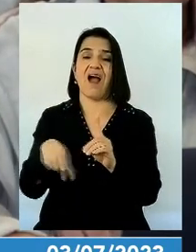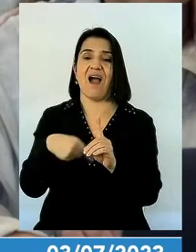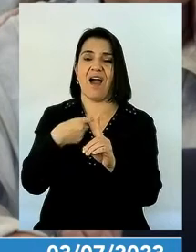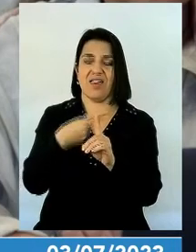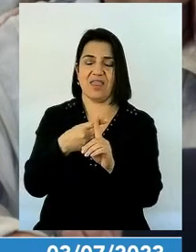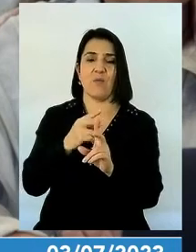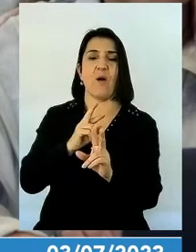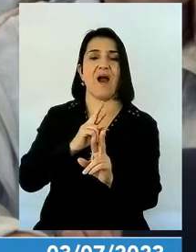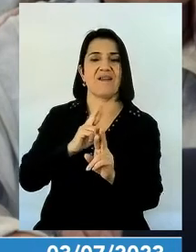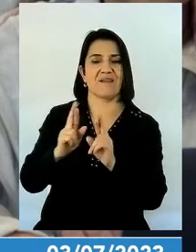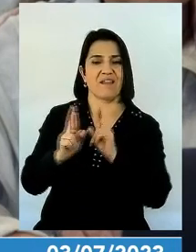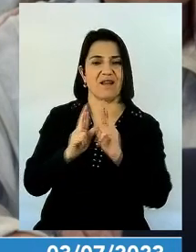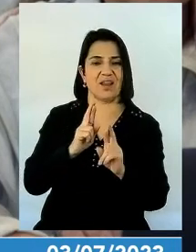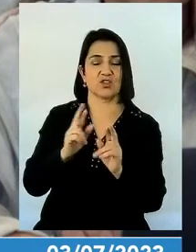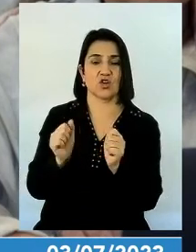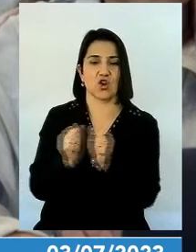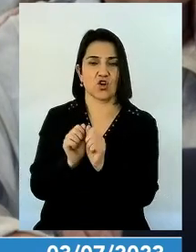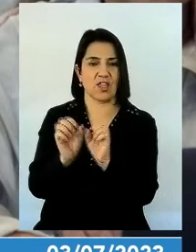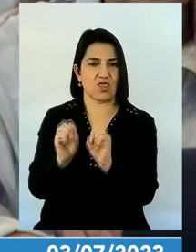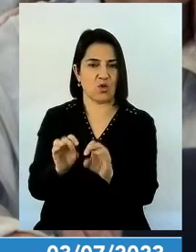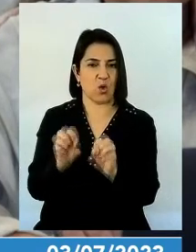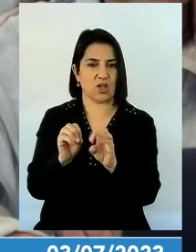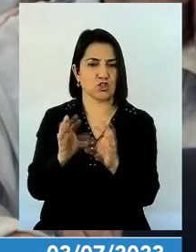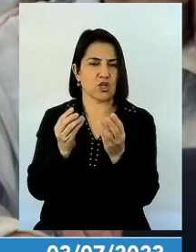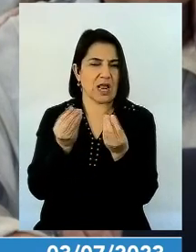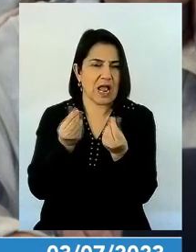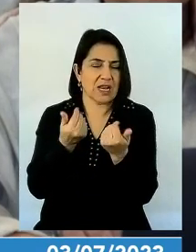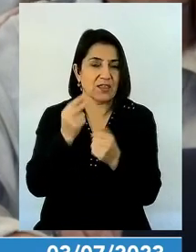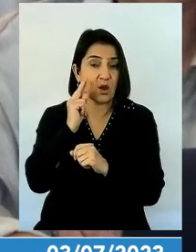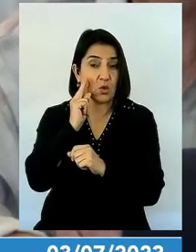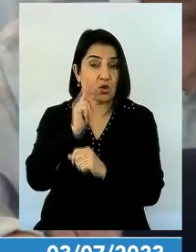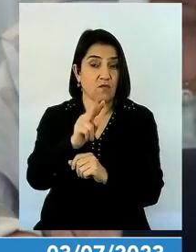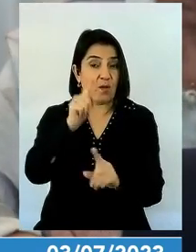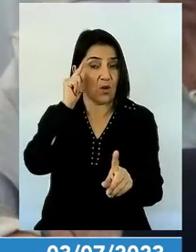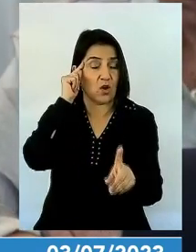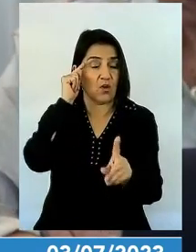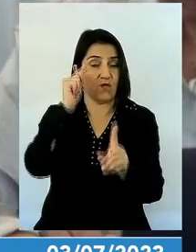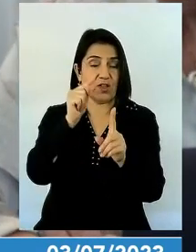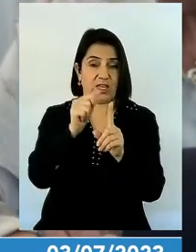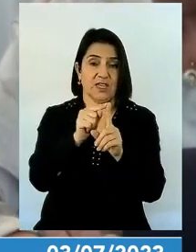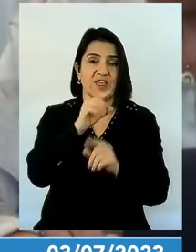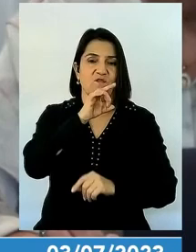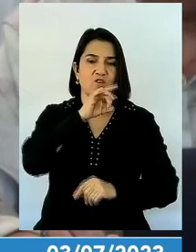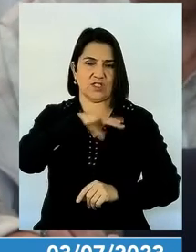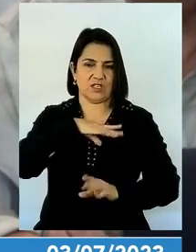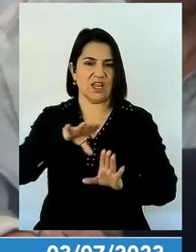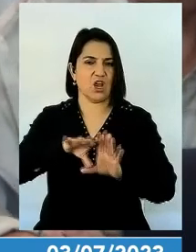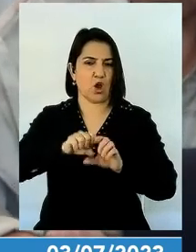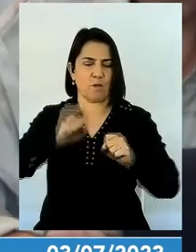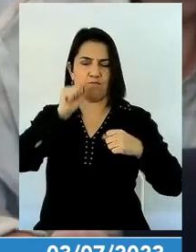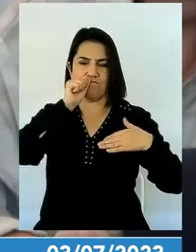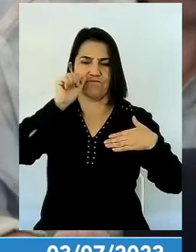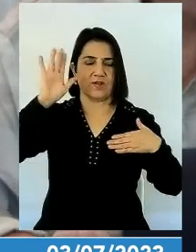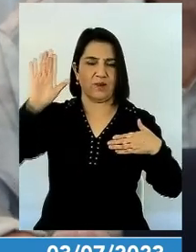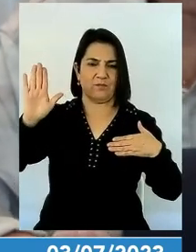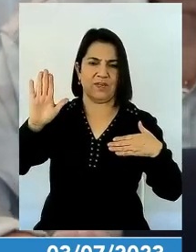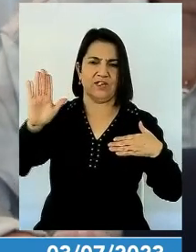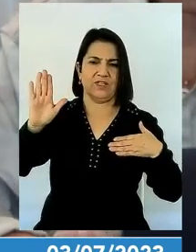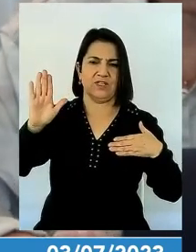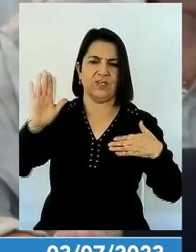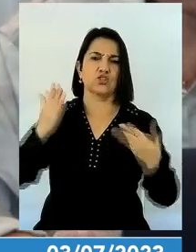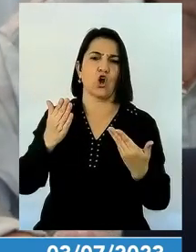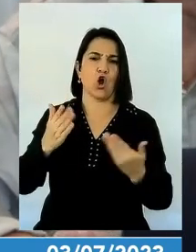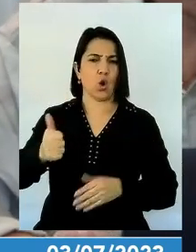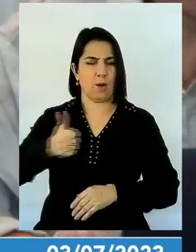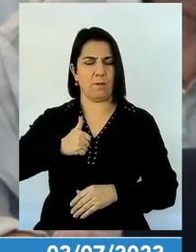educación de calidad cuando nosotros vemos los objetivos que Chile se ha comprometido para cumplir gracias a la Agenda 2030.